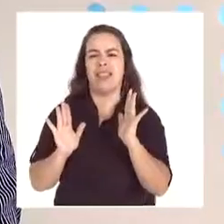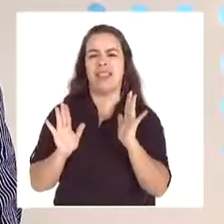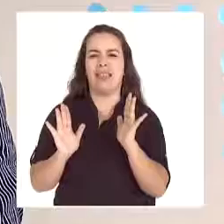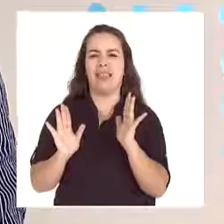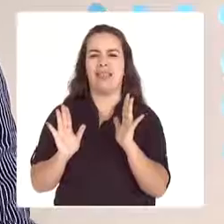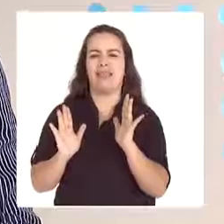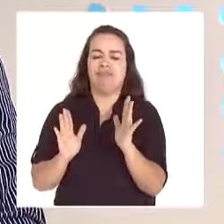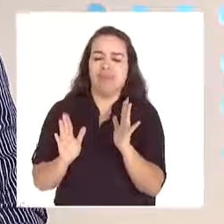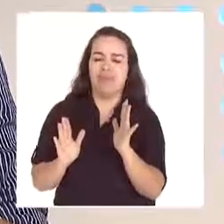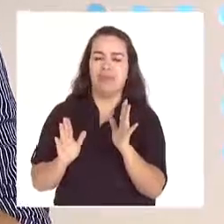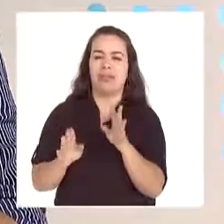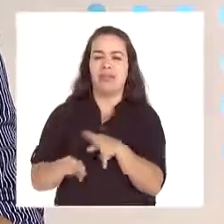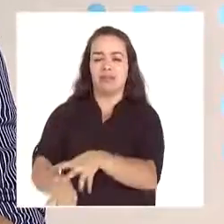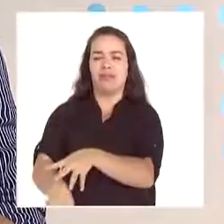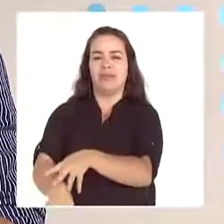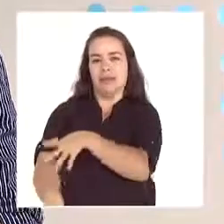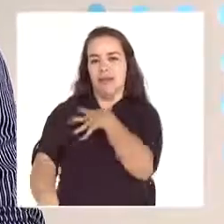arterias.